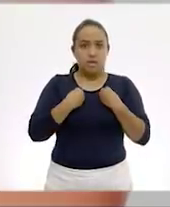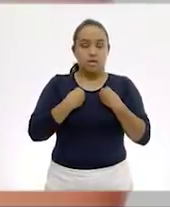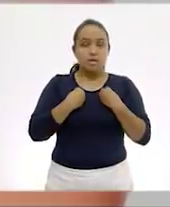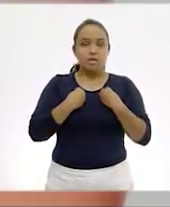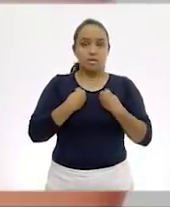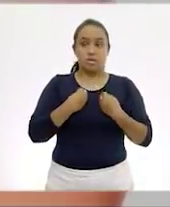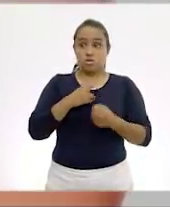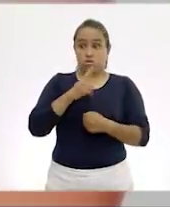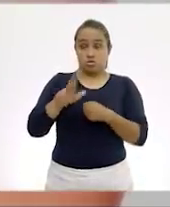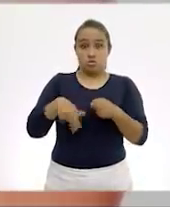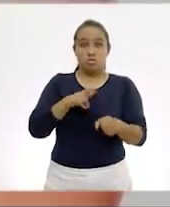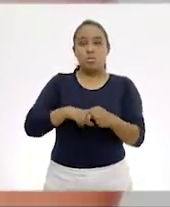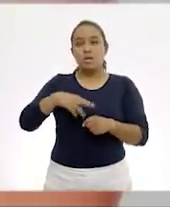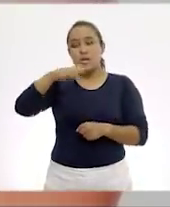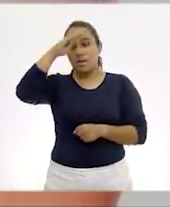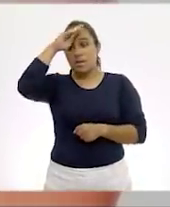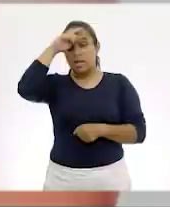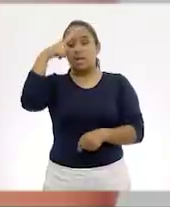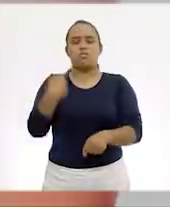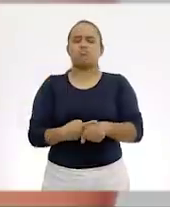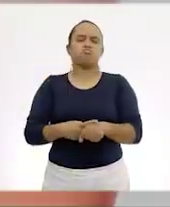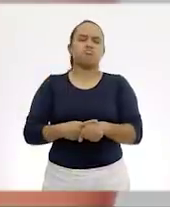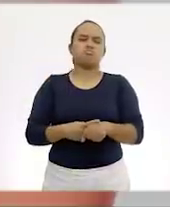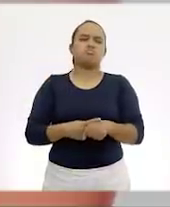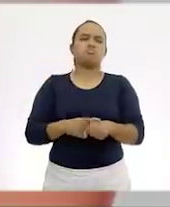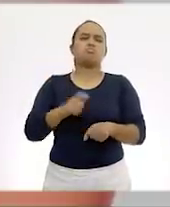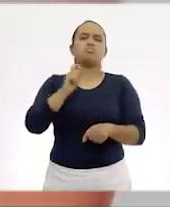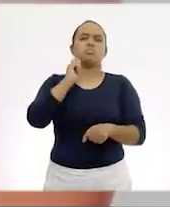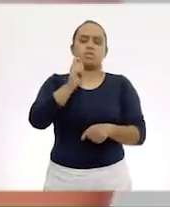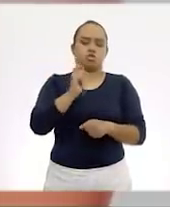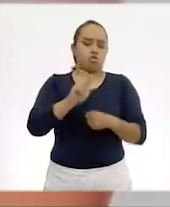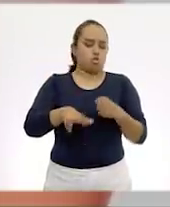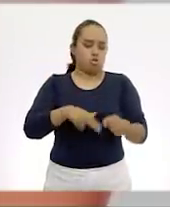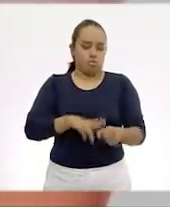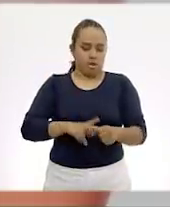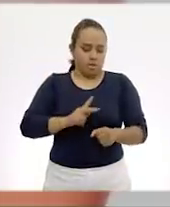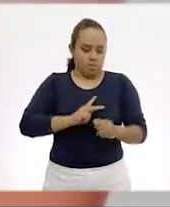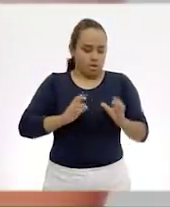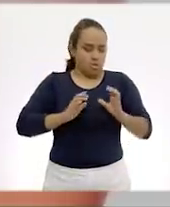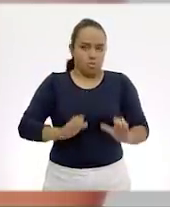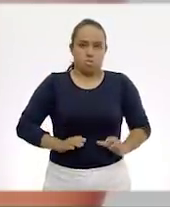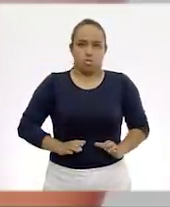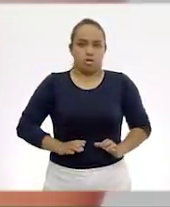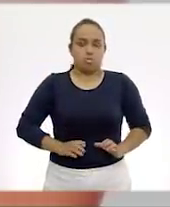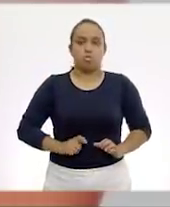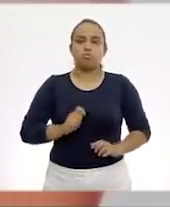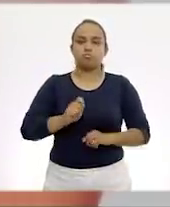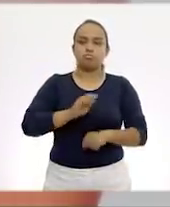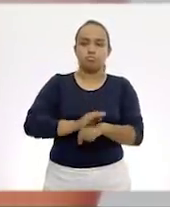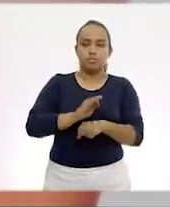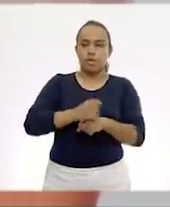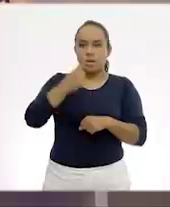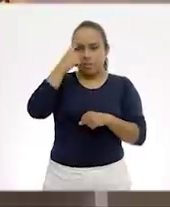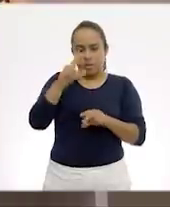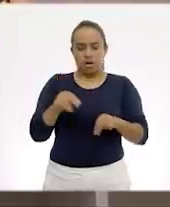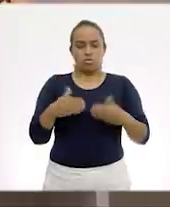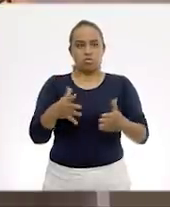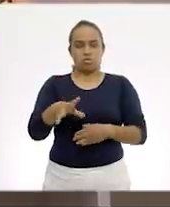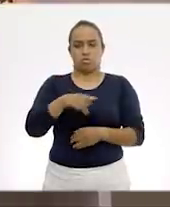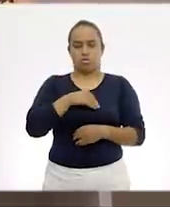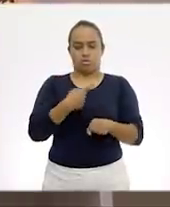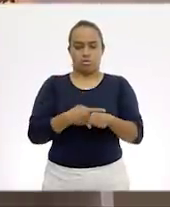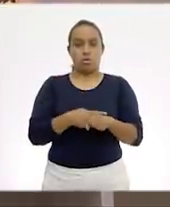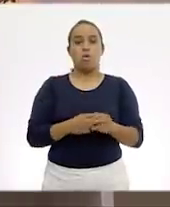condiciones normales no se consideran patógenas, es decir, se consideran parte de nosotros y nos van a proteger contra el medio exterior.